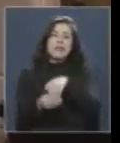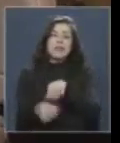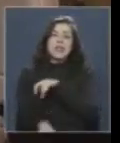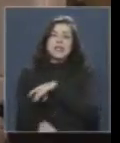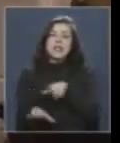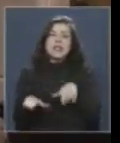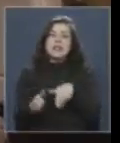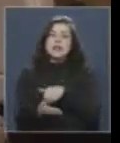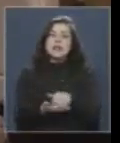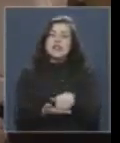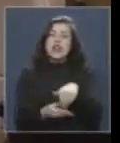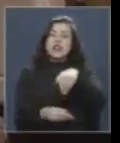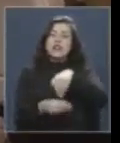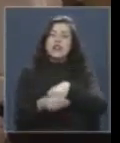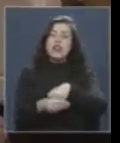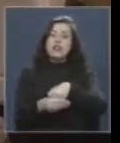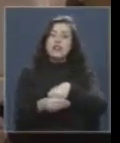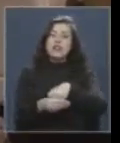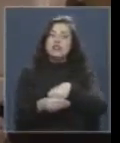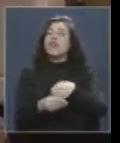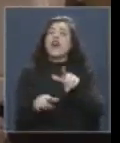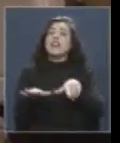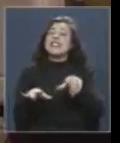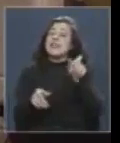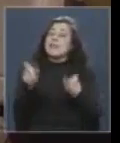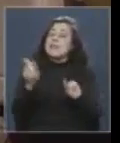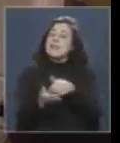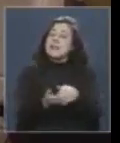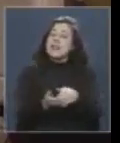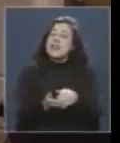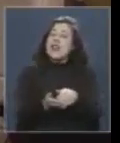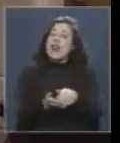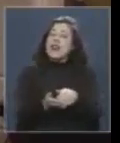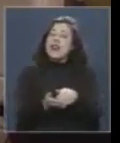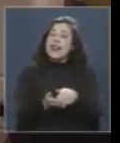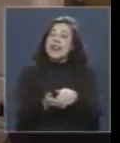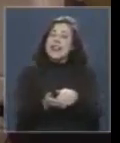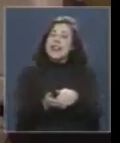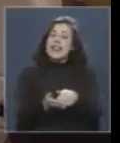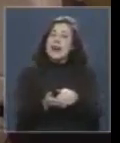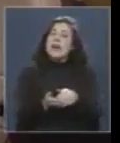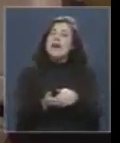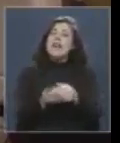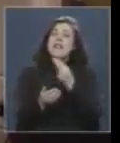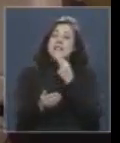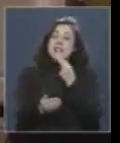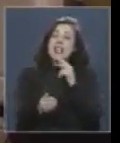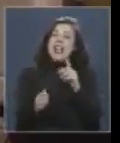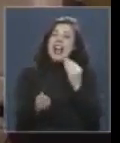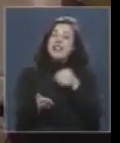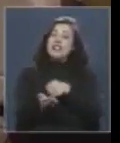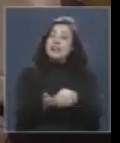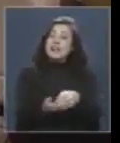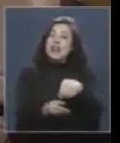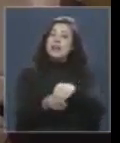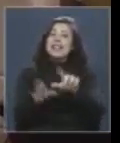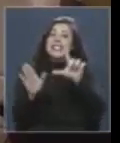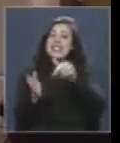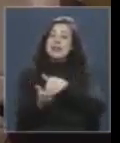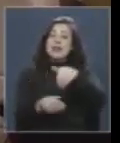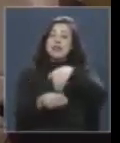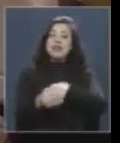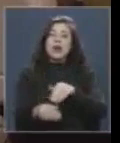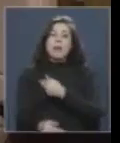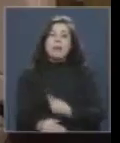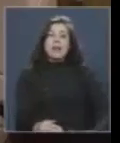Chile 17 millones de votos, de habitantes, 14 millones de habilitados para votar, 7 votaron. El presidente de la